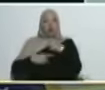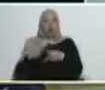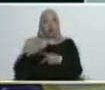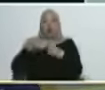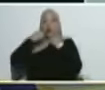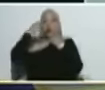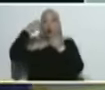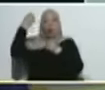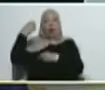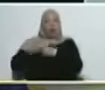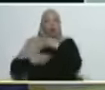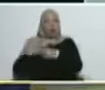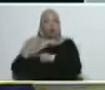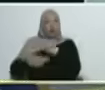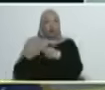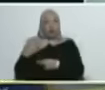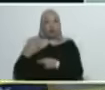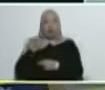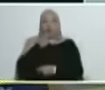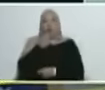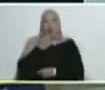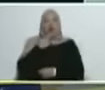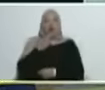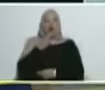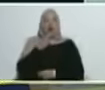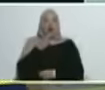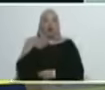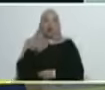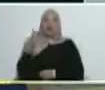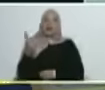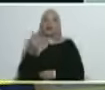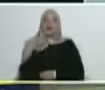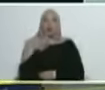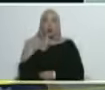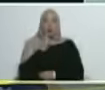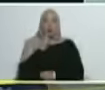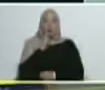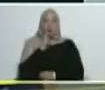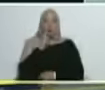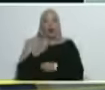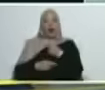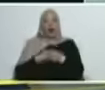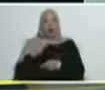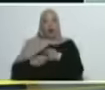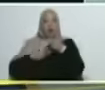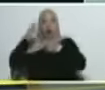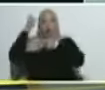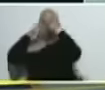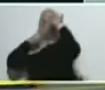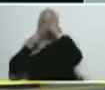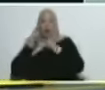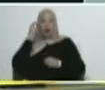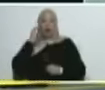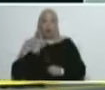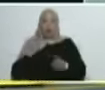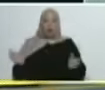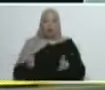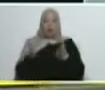y de revolución a esta generación de oro, la tercera generación de la revolución bolivariana.